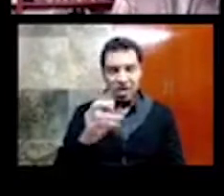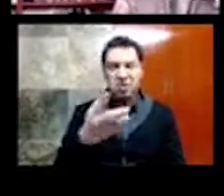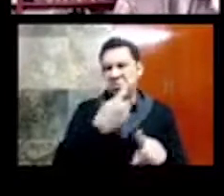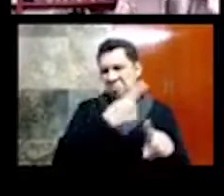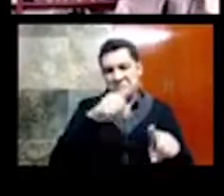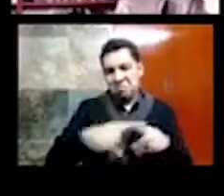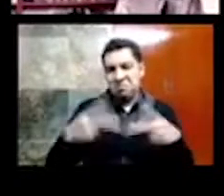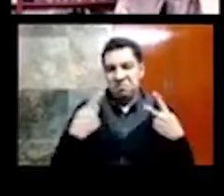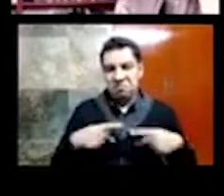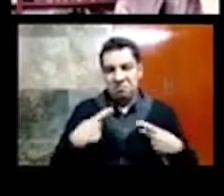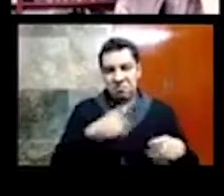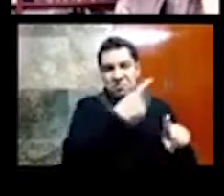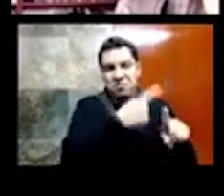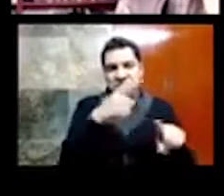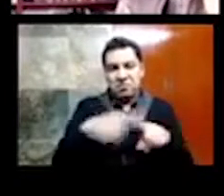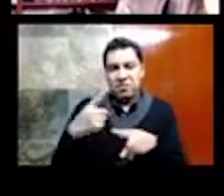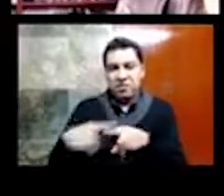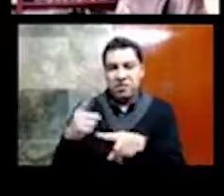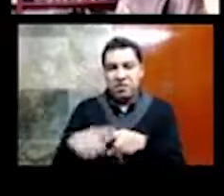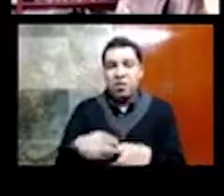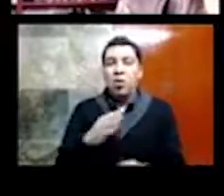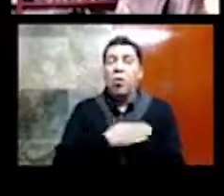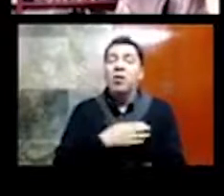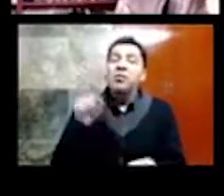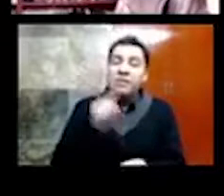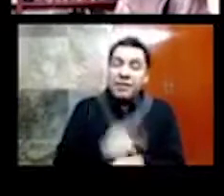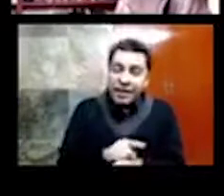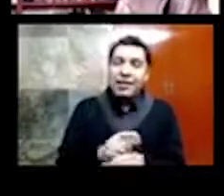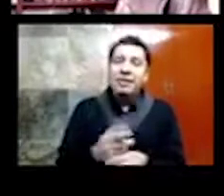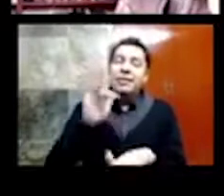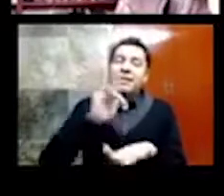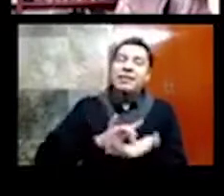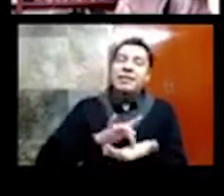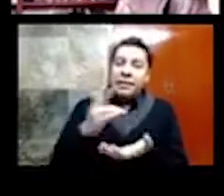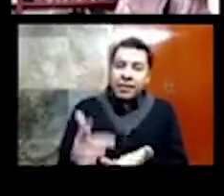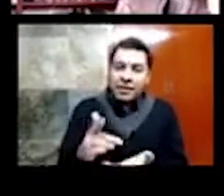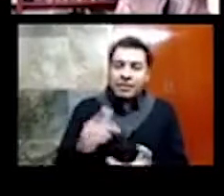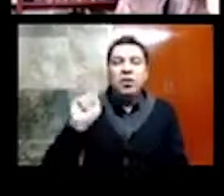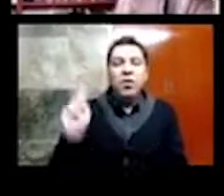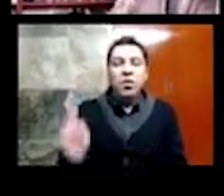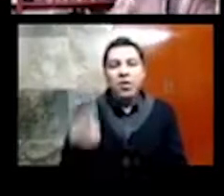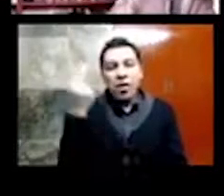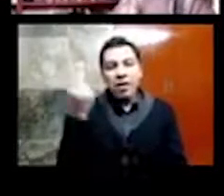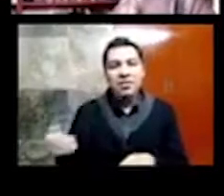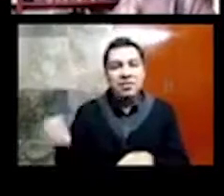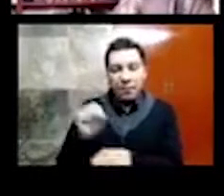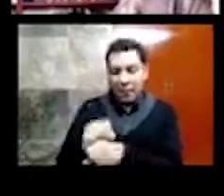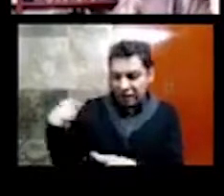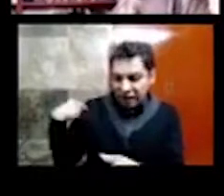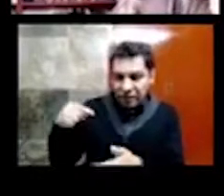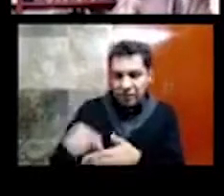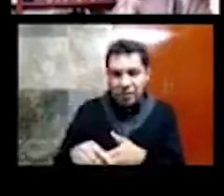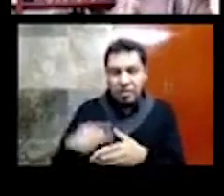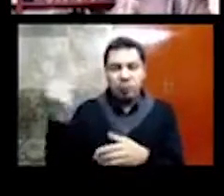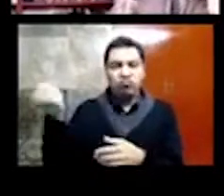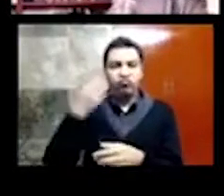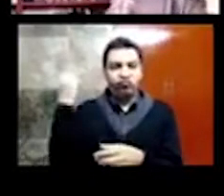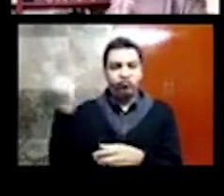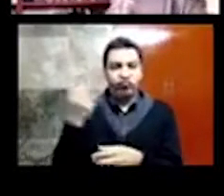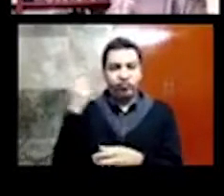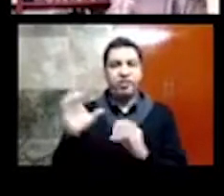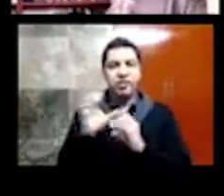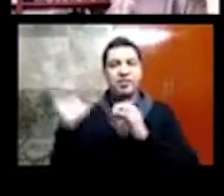Durán. Paulina Rivero te dice buenos días. Gracias, Puig, por esta semana maravillosa. He aprendido mucho de esta área que tanto me gusta y de la cual